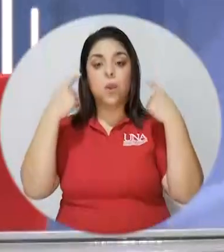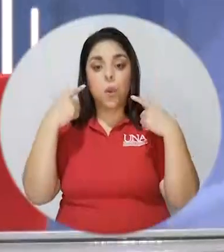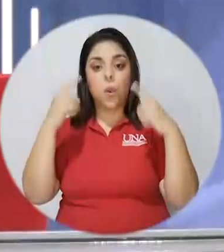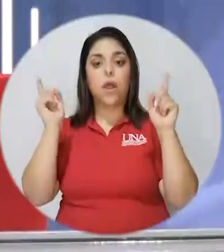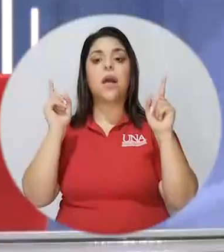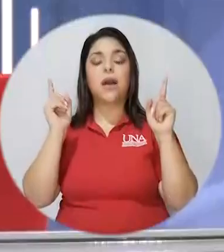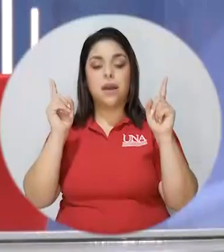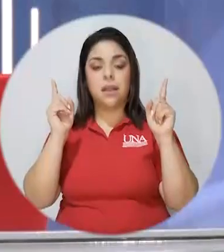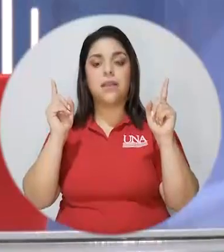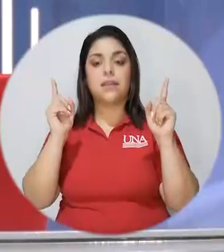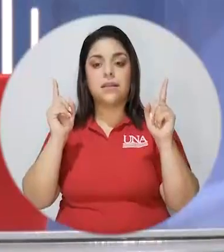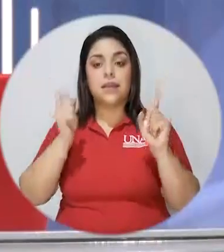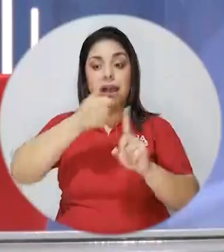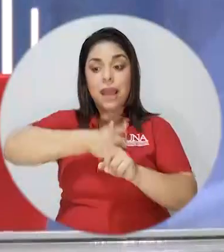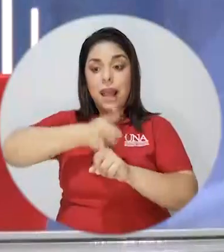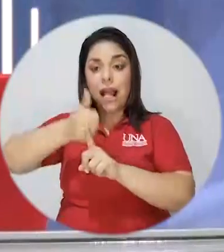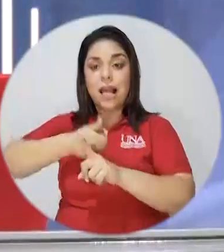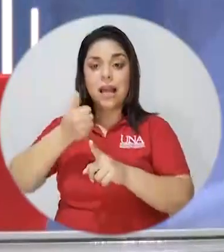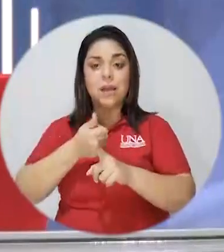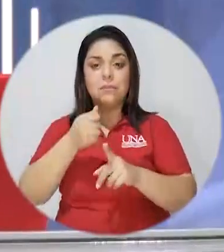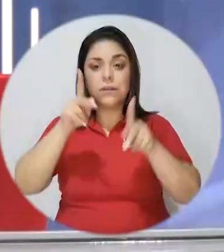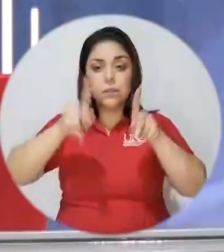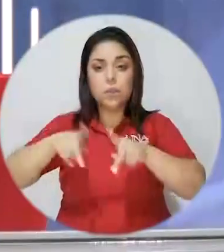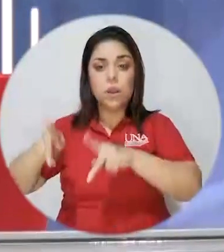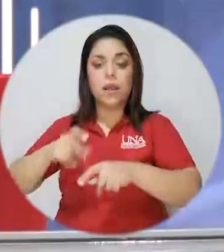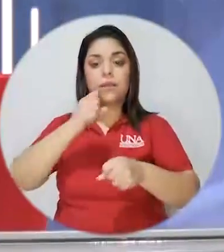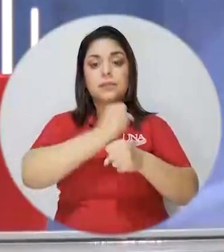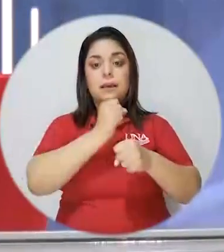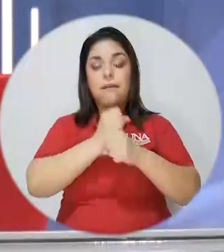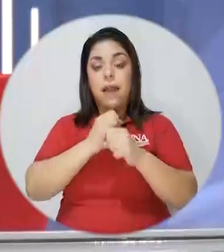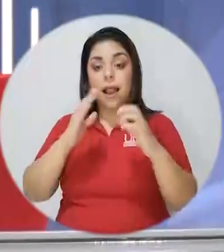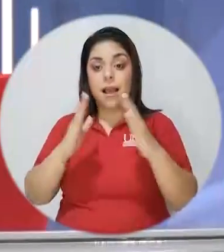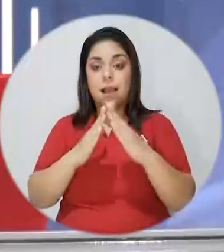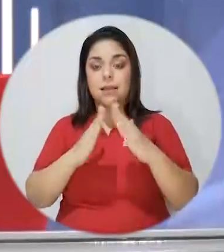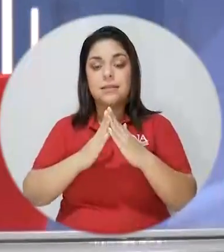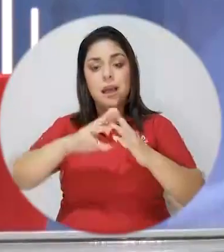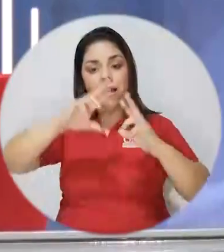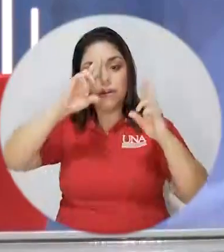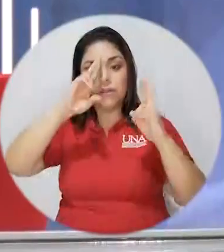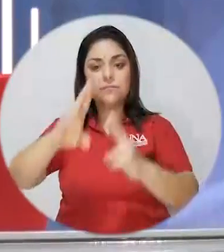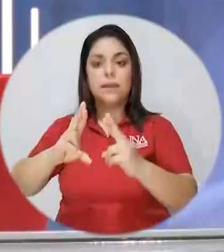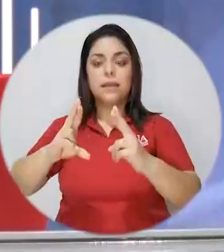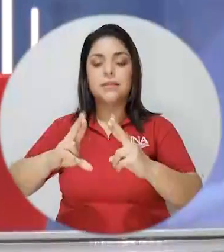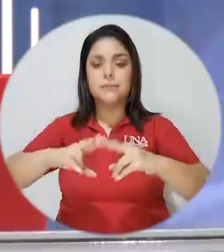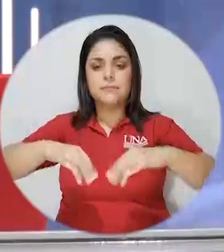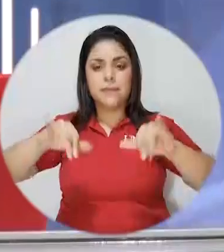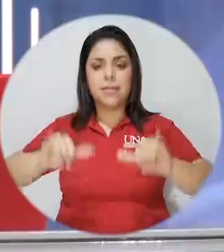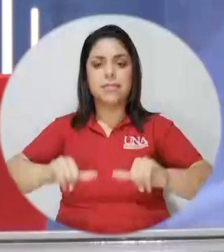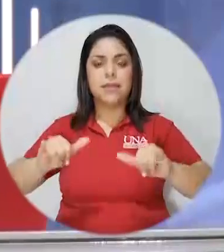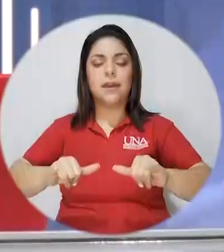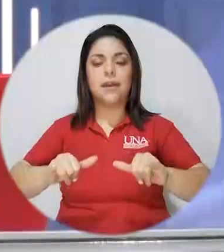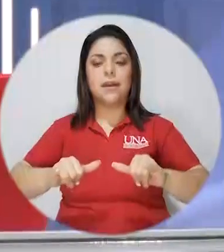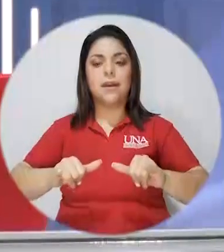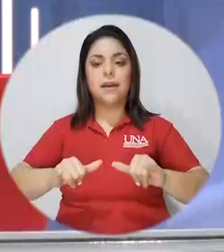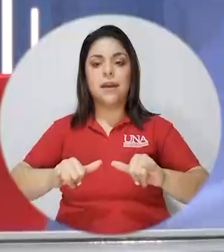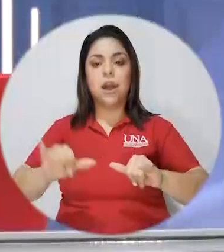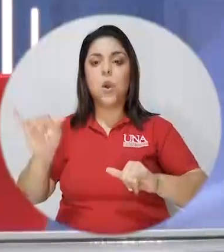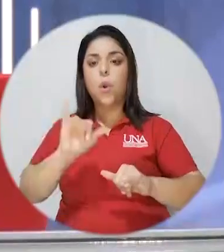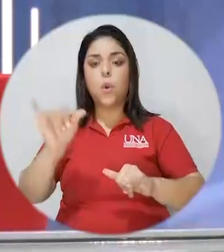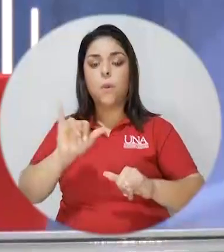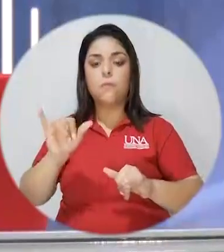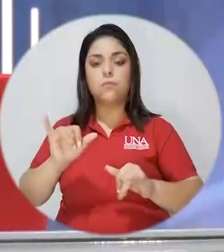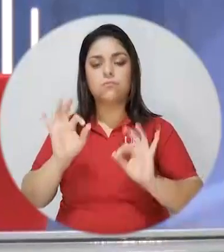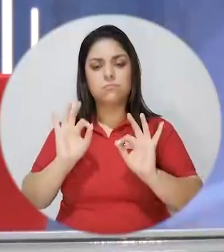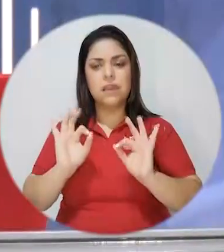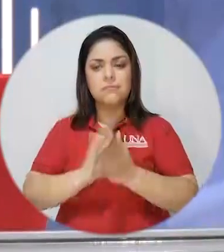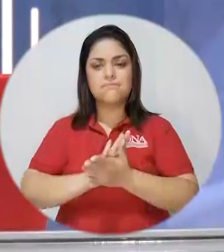lograr que cada una de esas personas que está trabajando en su hogar respete, mantenga ¿verdad?, esas